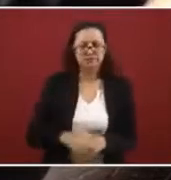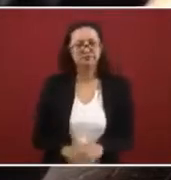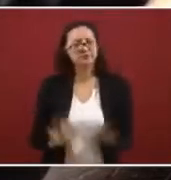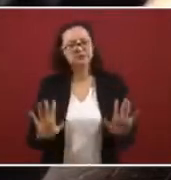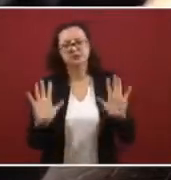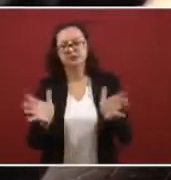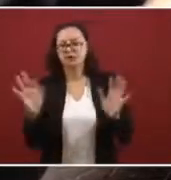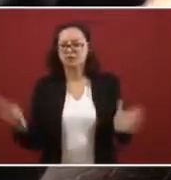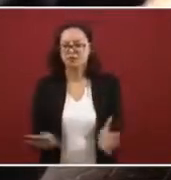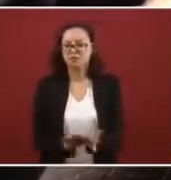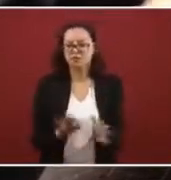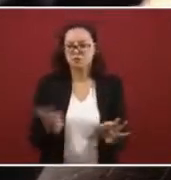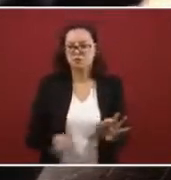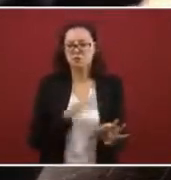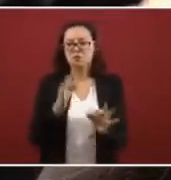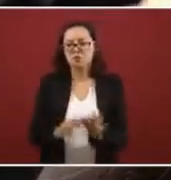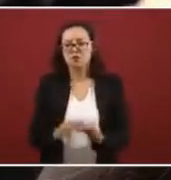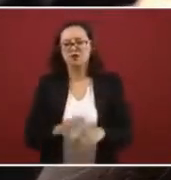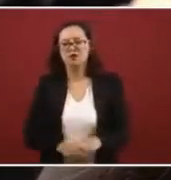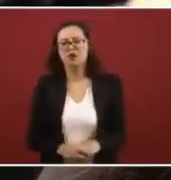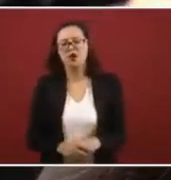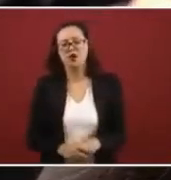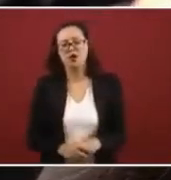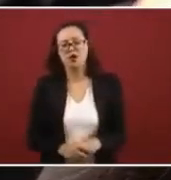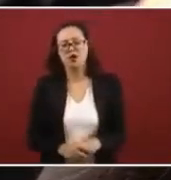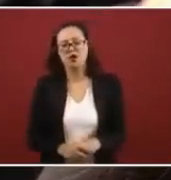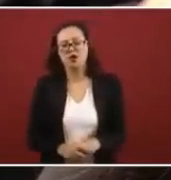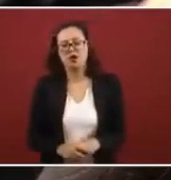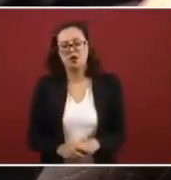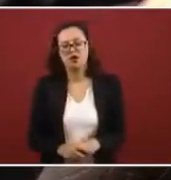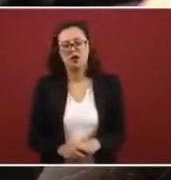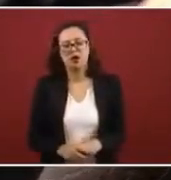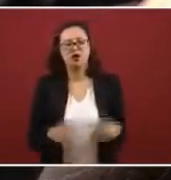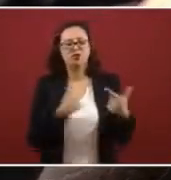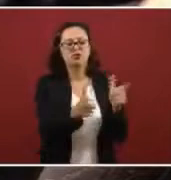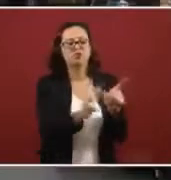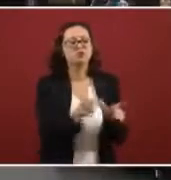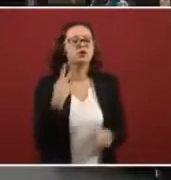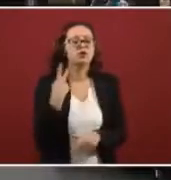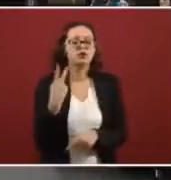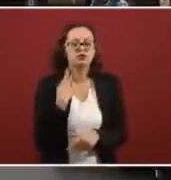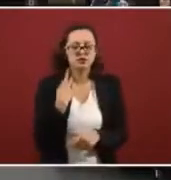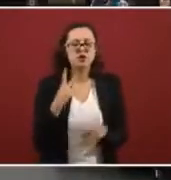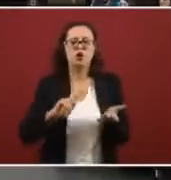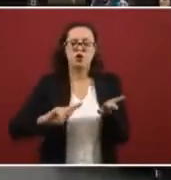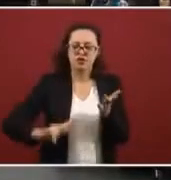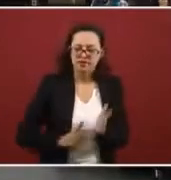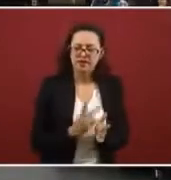todo. Okay. Ver, so they voted unanimously. ¿Votaron de un partido? Despacito.